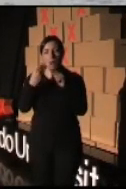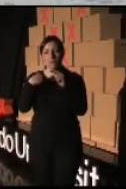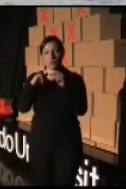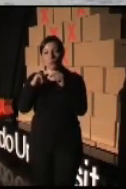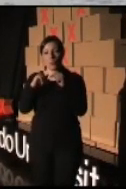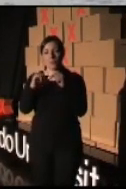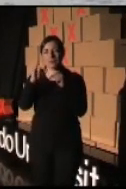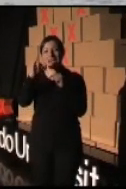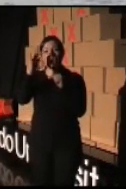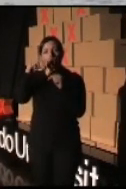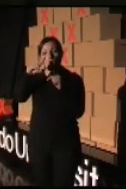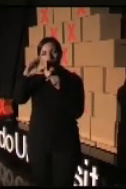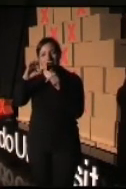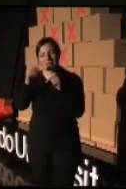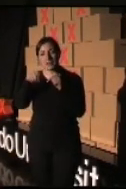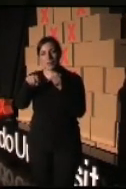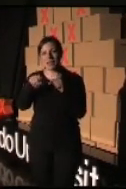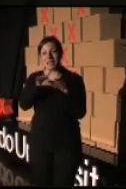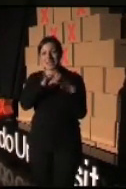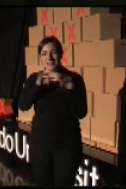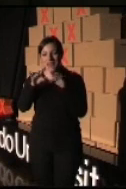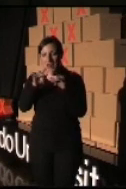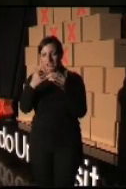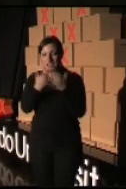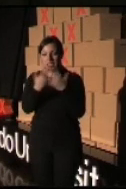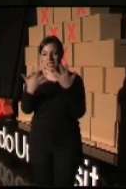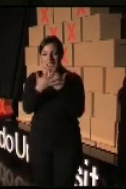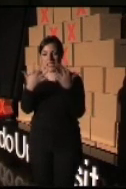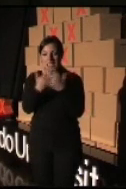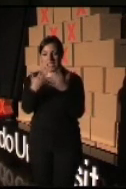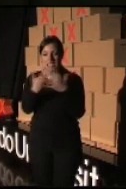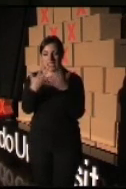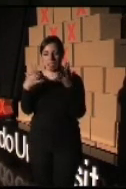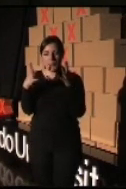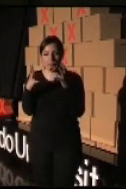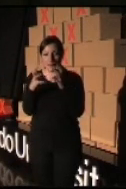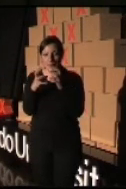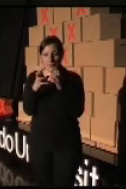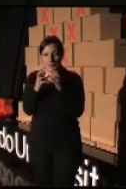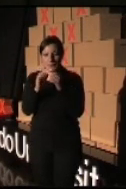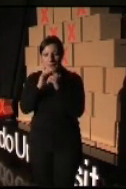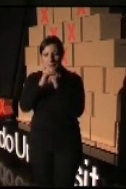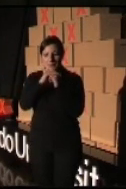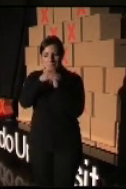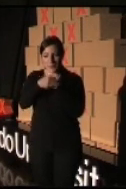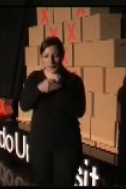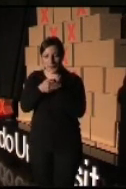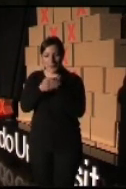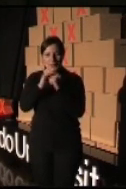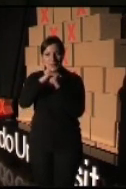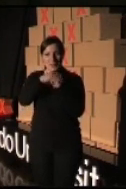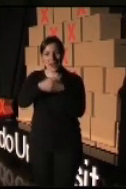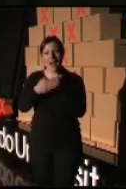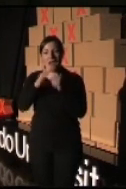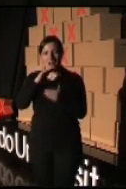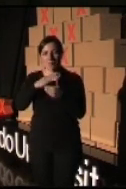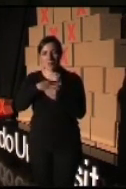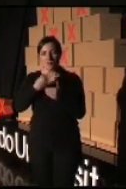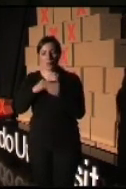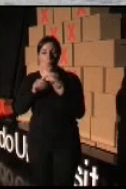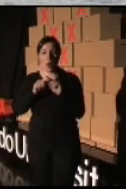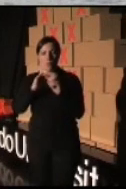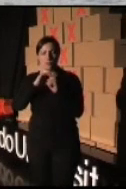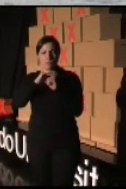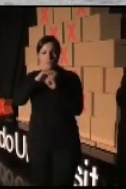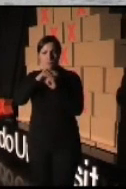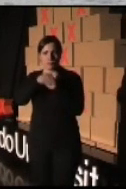iones, de las sales que había alrededor de estas bacterias en esas aguas someras según iban creciendo, y eran capaces de formar esta estructura rocosa.